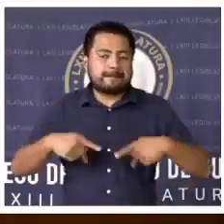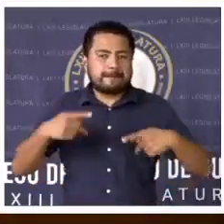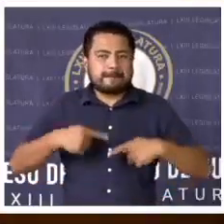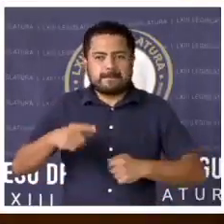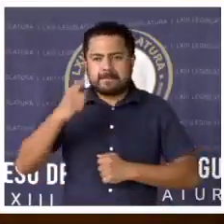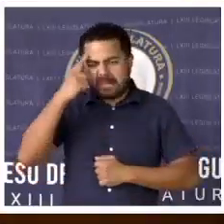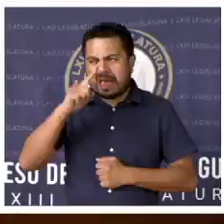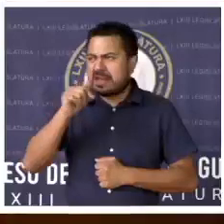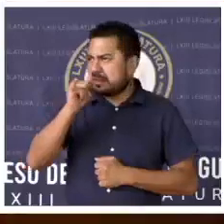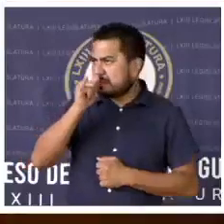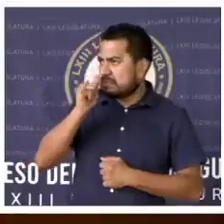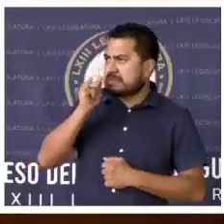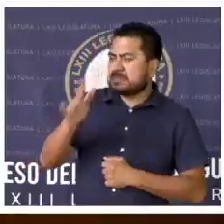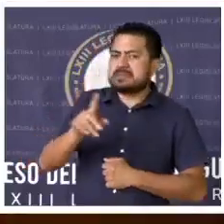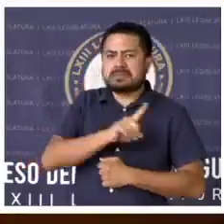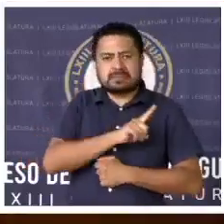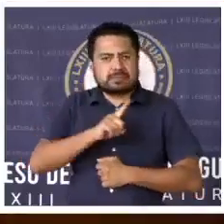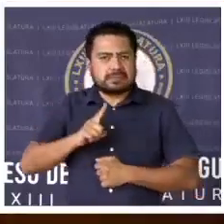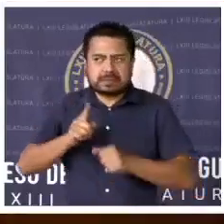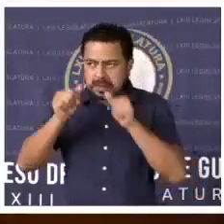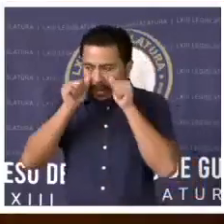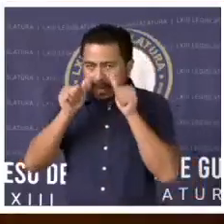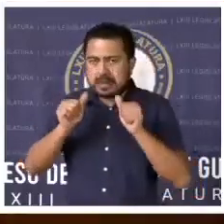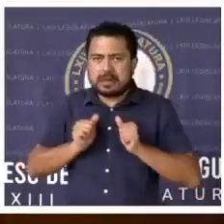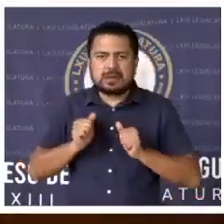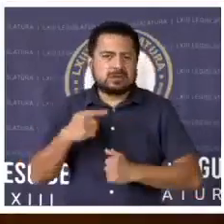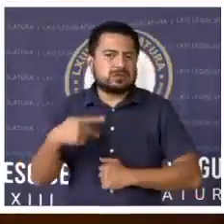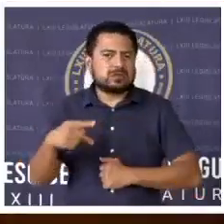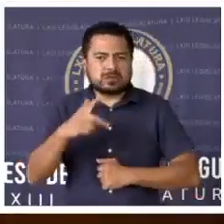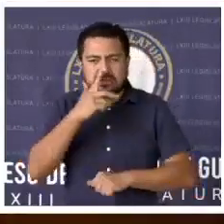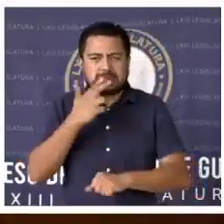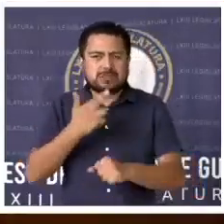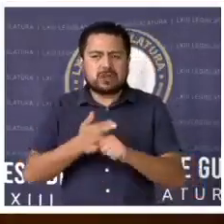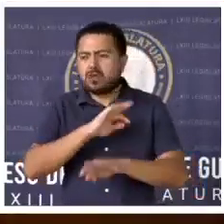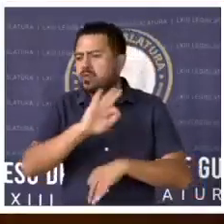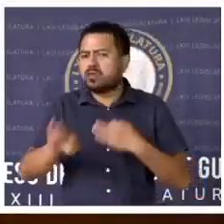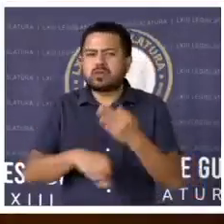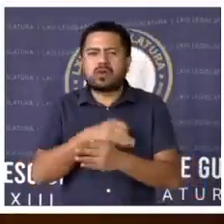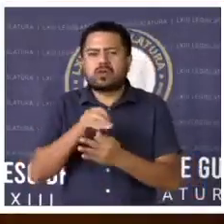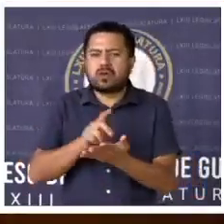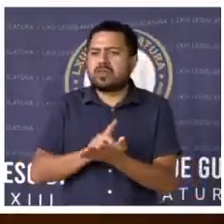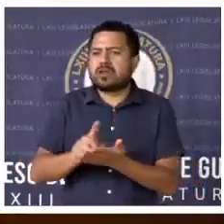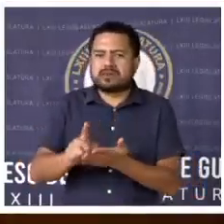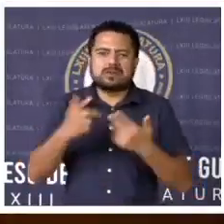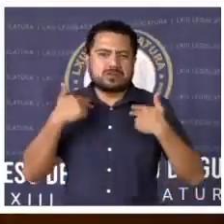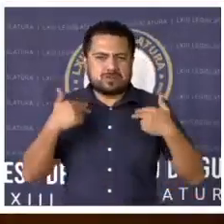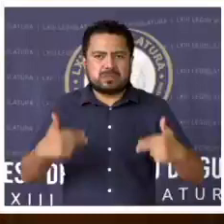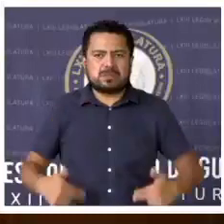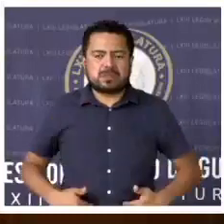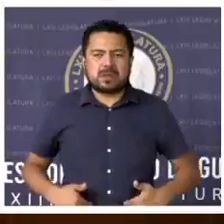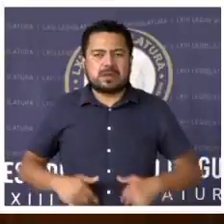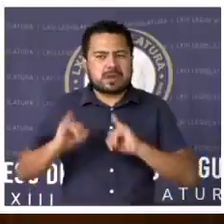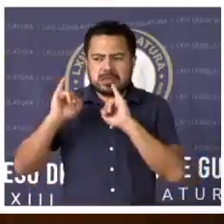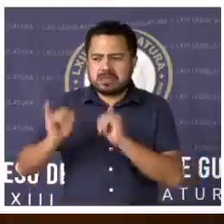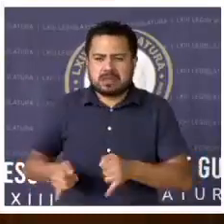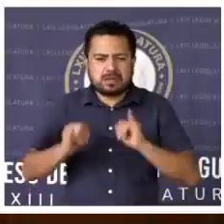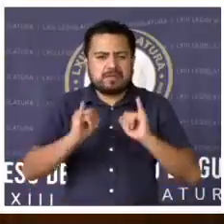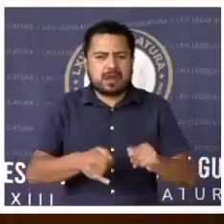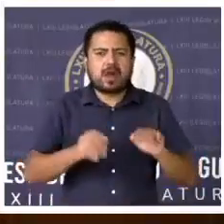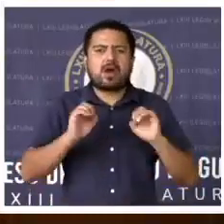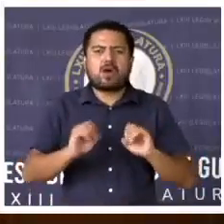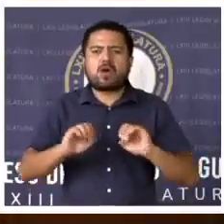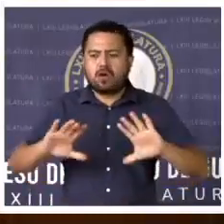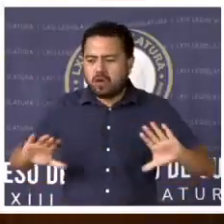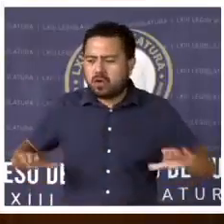exigir el cumplimiento de su tutela de todos los Derechos Humanos individuales y colectivos